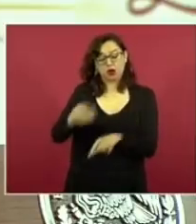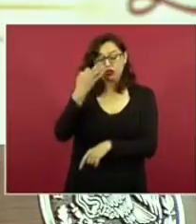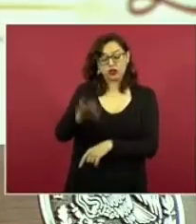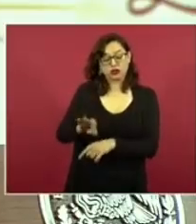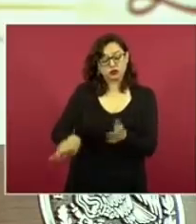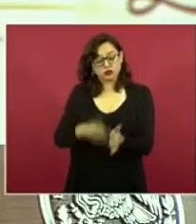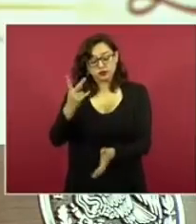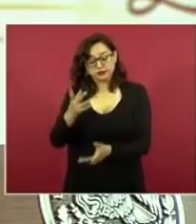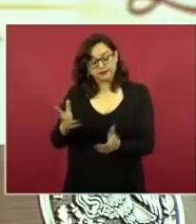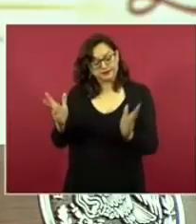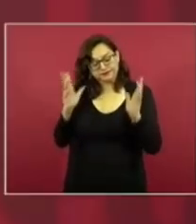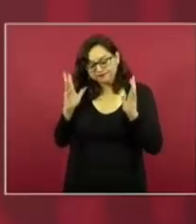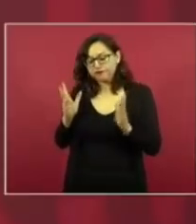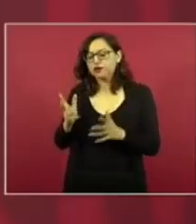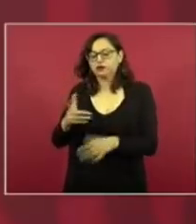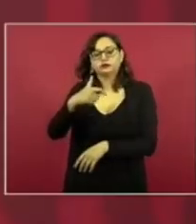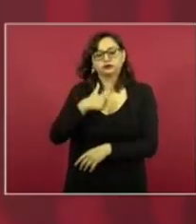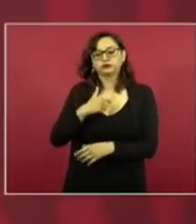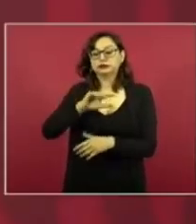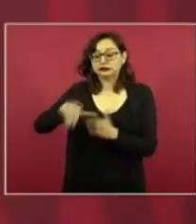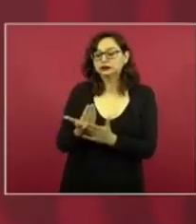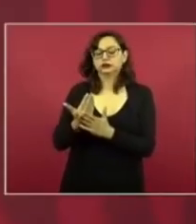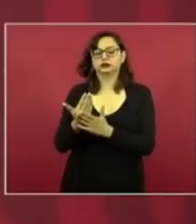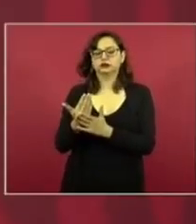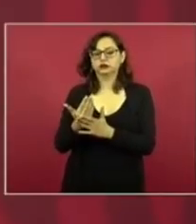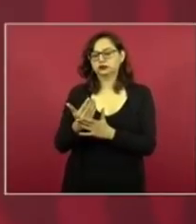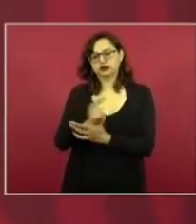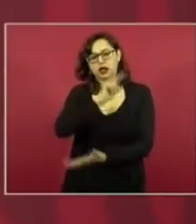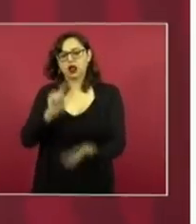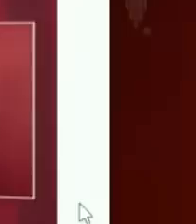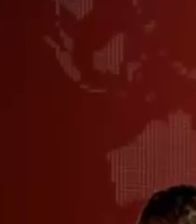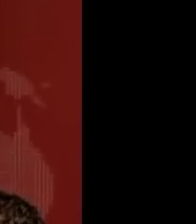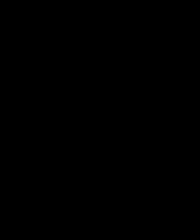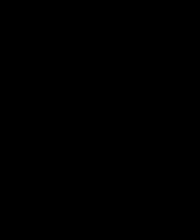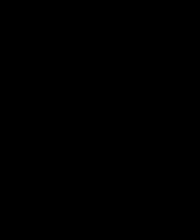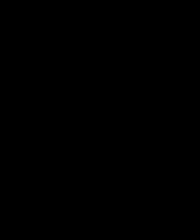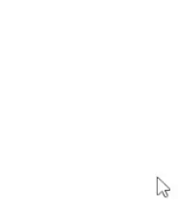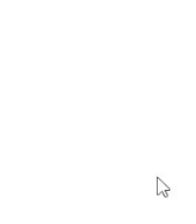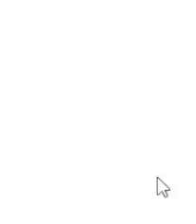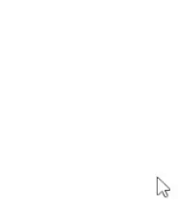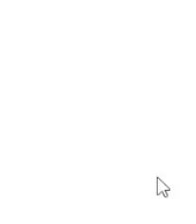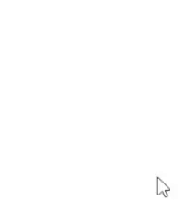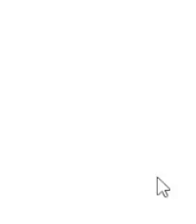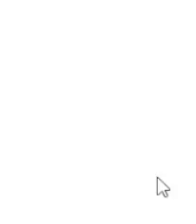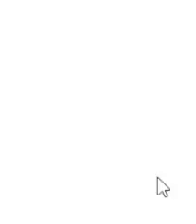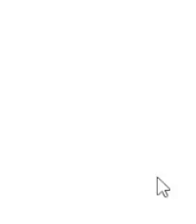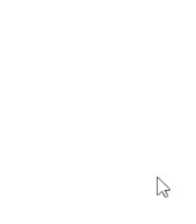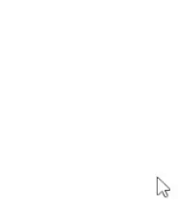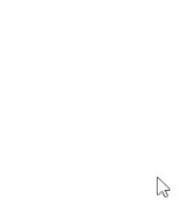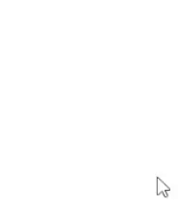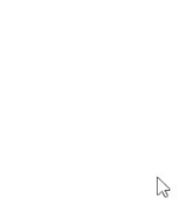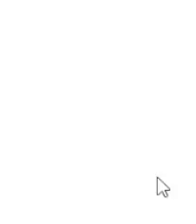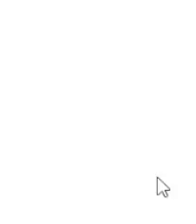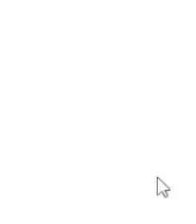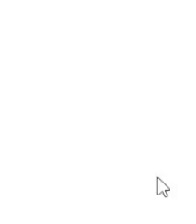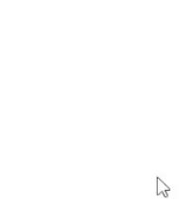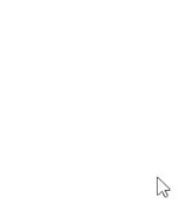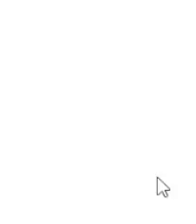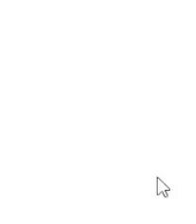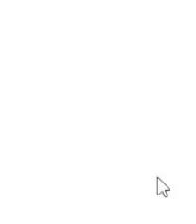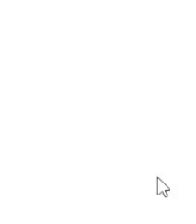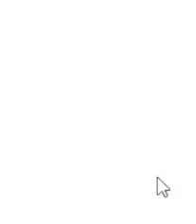mandaría yo la reforma a la ley minera para proteger el litio. Como bien dice el presidente,